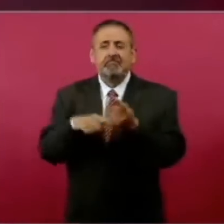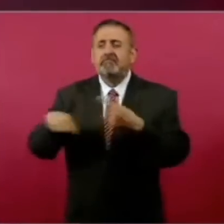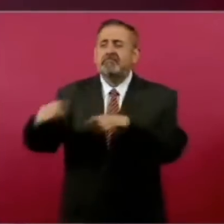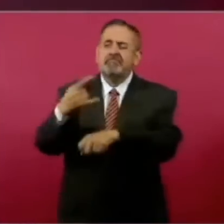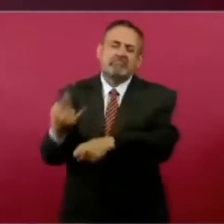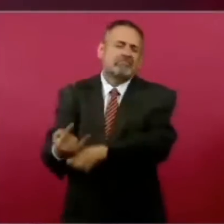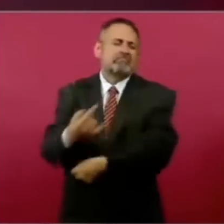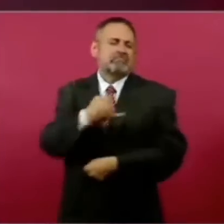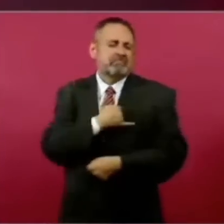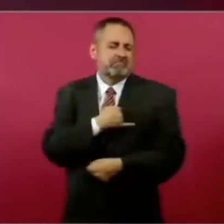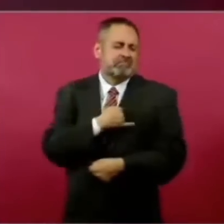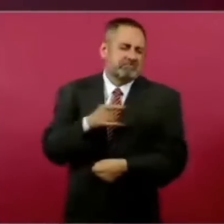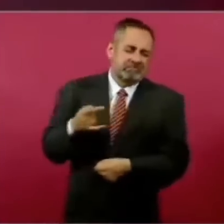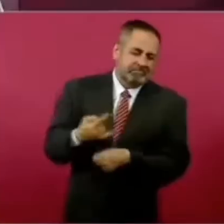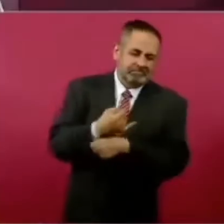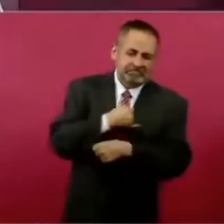malagradecidos.